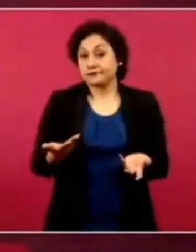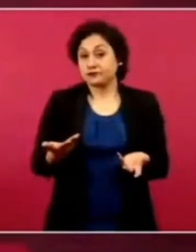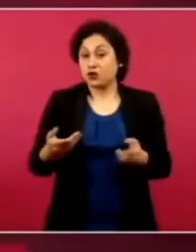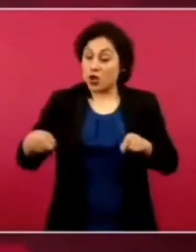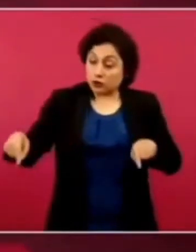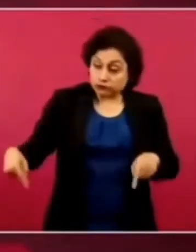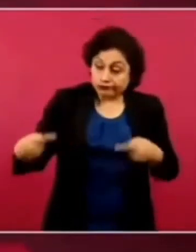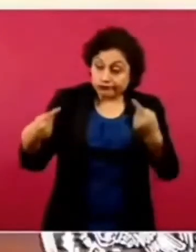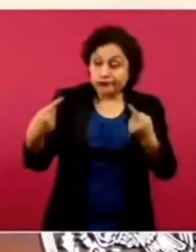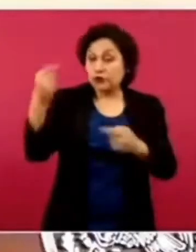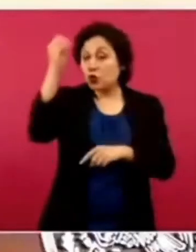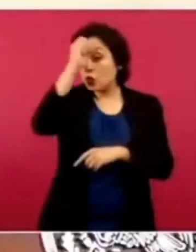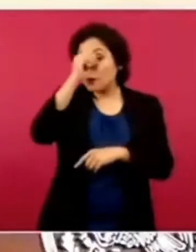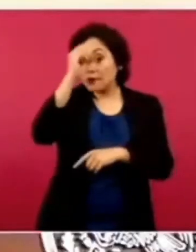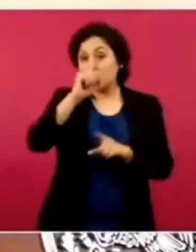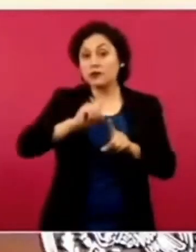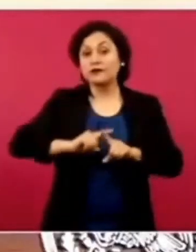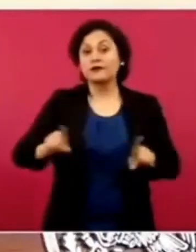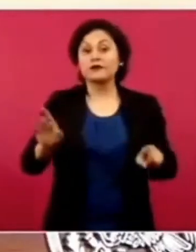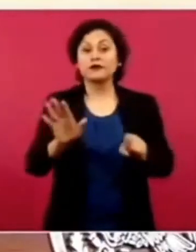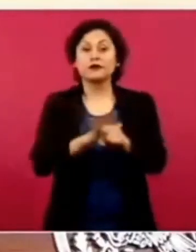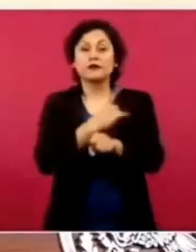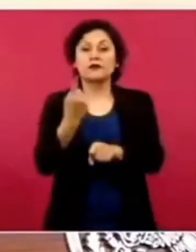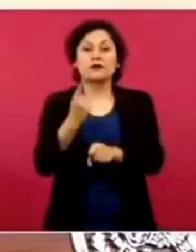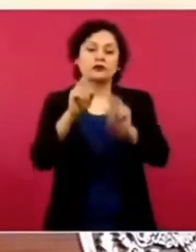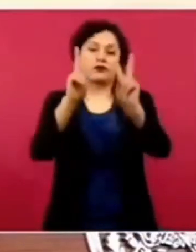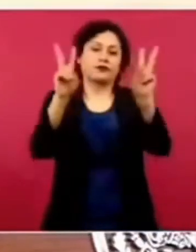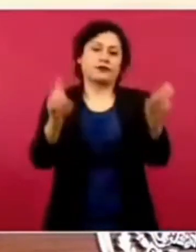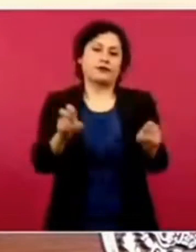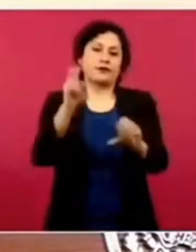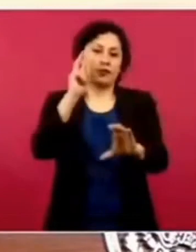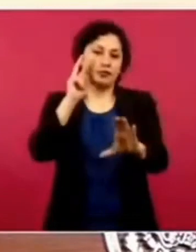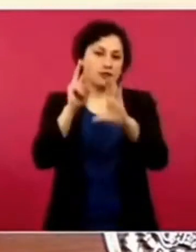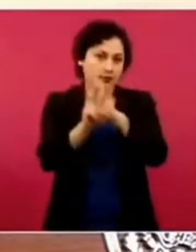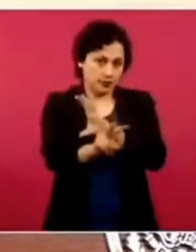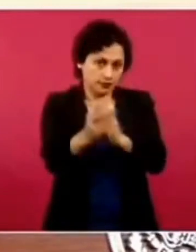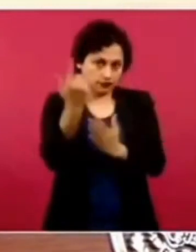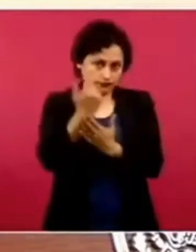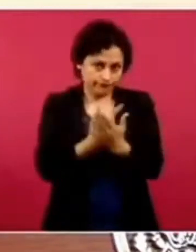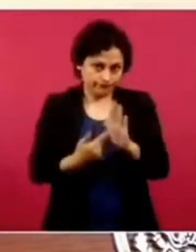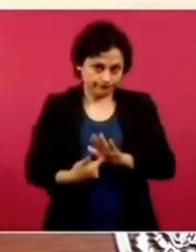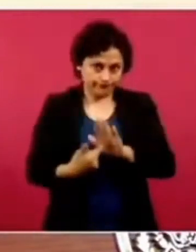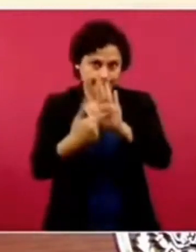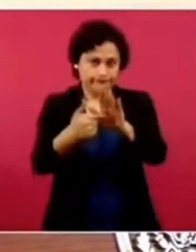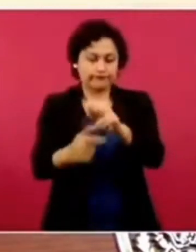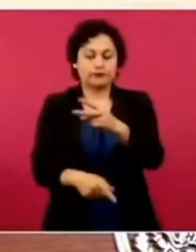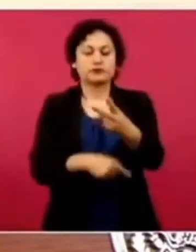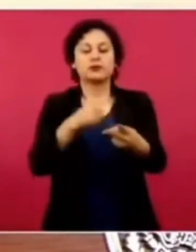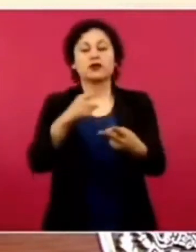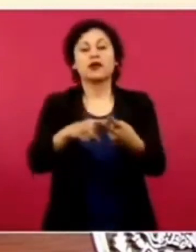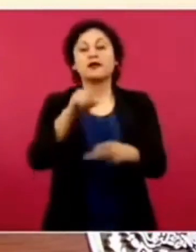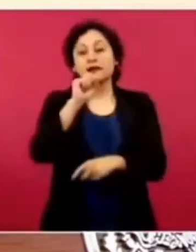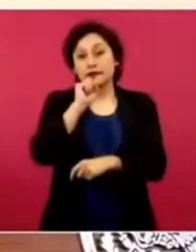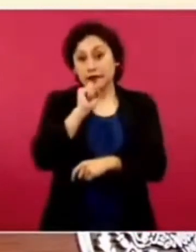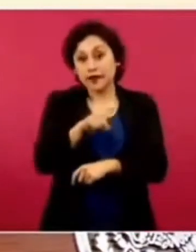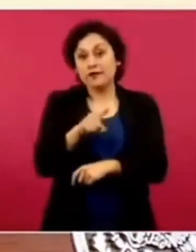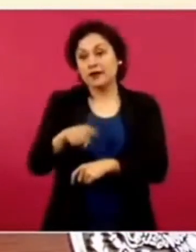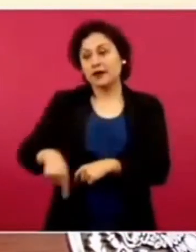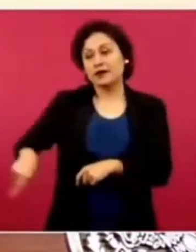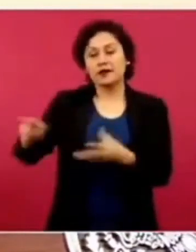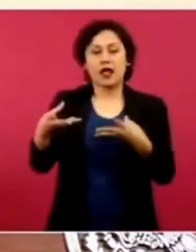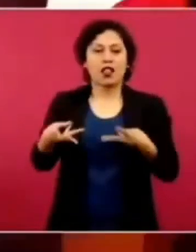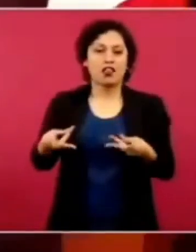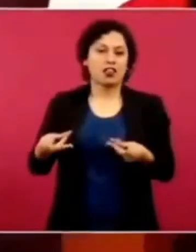la falta de transparencia tiene que ver con el exceso de